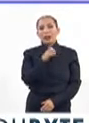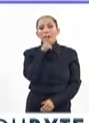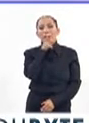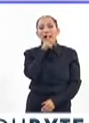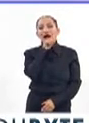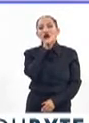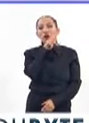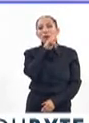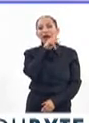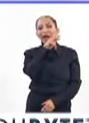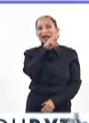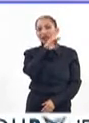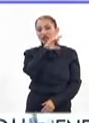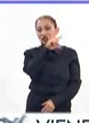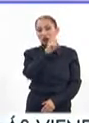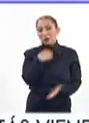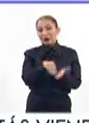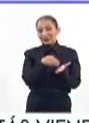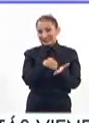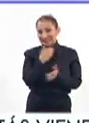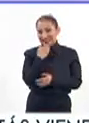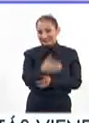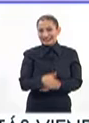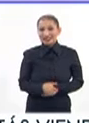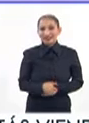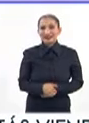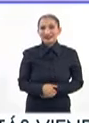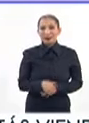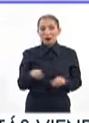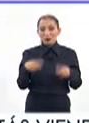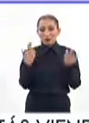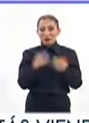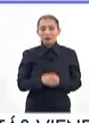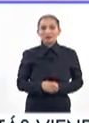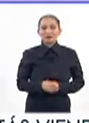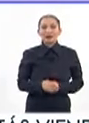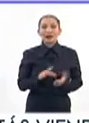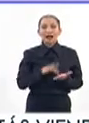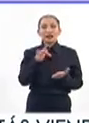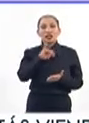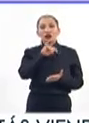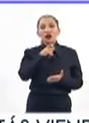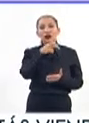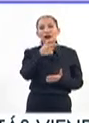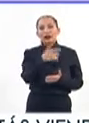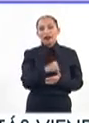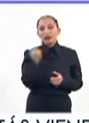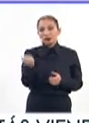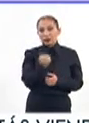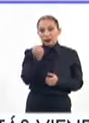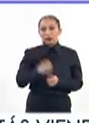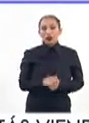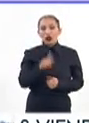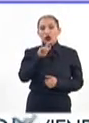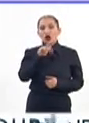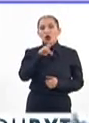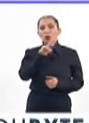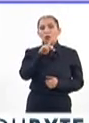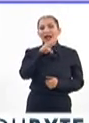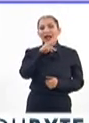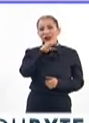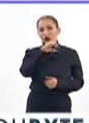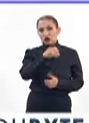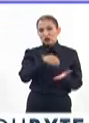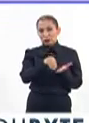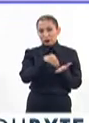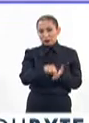de Lupercio, dicho en el mejor sentido de la palabra. En todos. Gracias, Jorge, que haya mucho éxito. Ahí está Lupercio para que lo